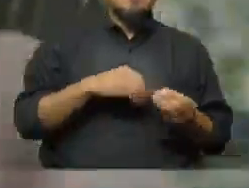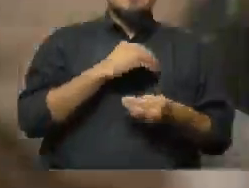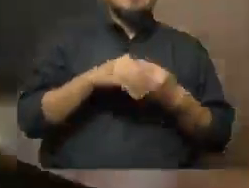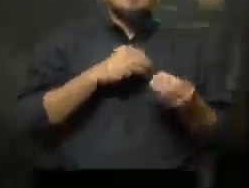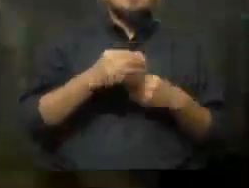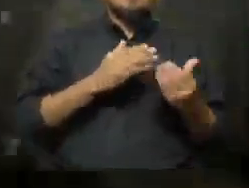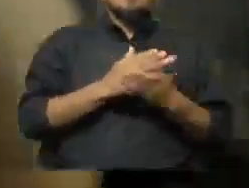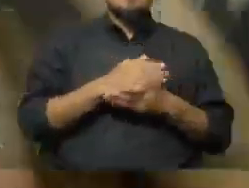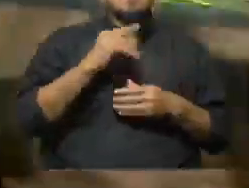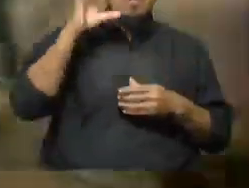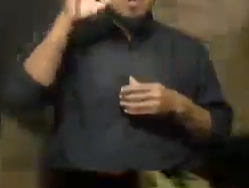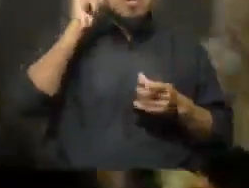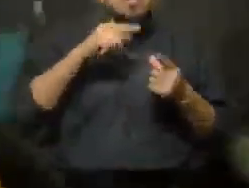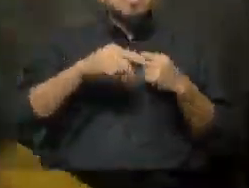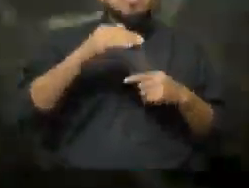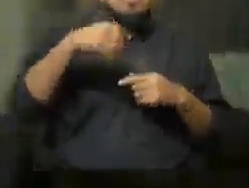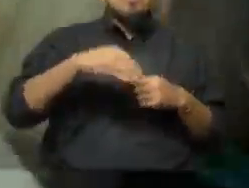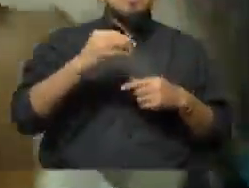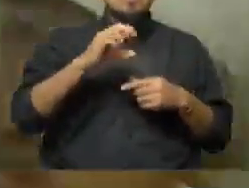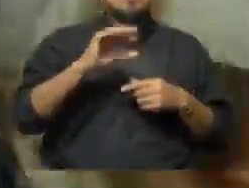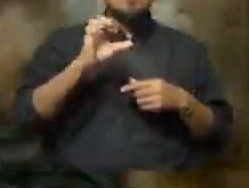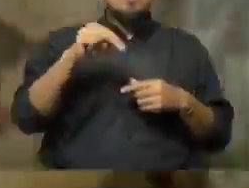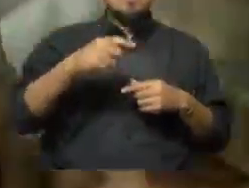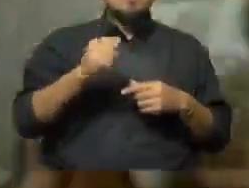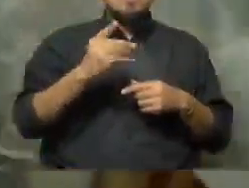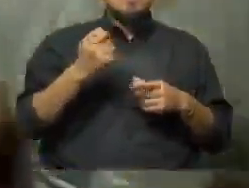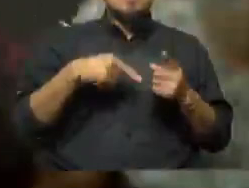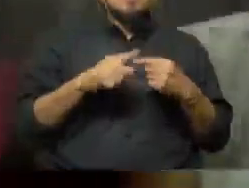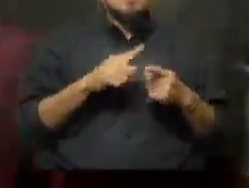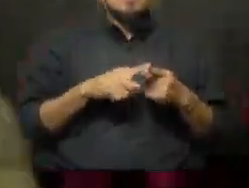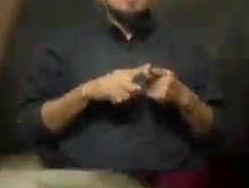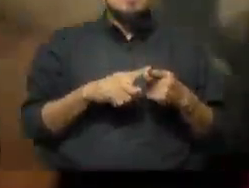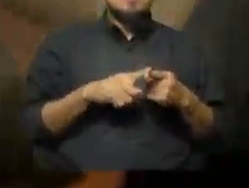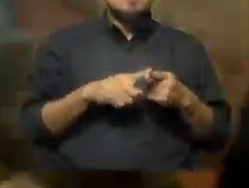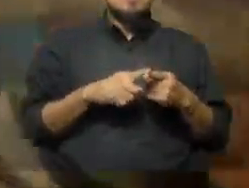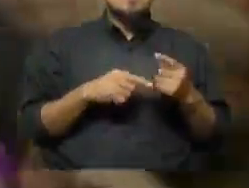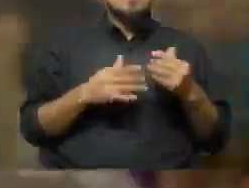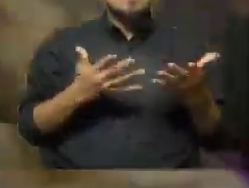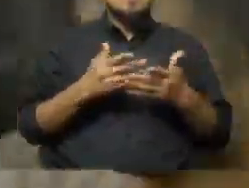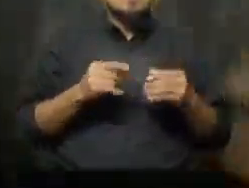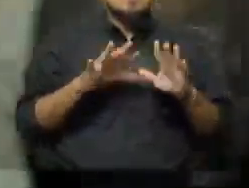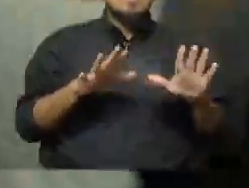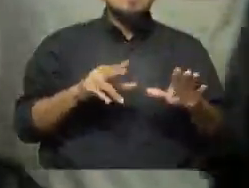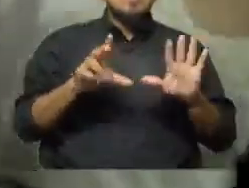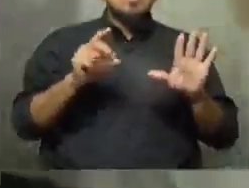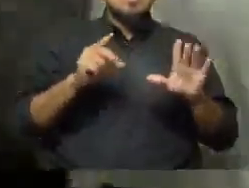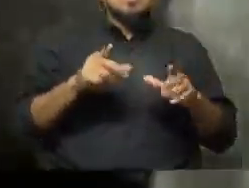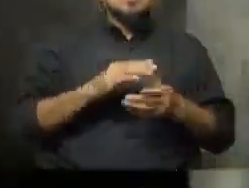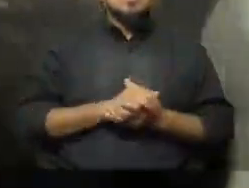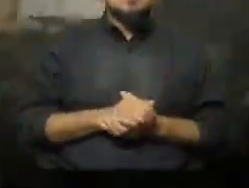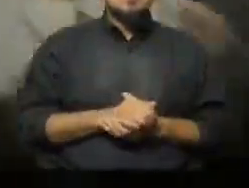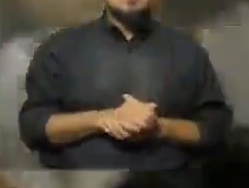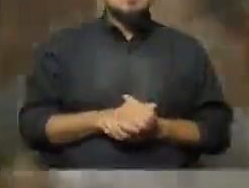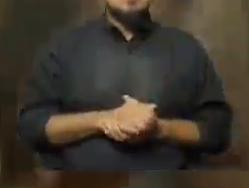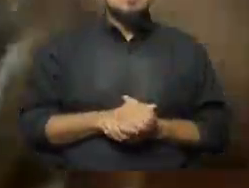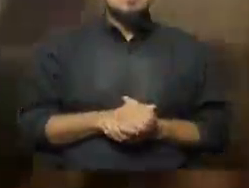bueno, y mi recuerdo es Morenada y bueno, soy loca de Guareim y ahora la 1080 con todo. Muy bien, bueno,